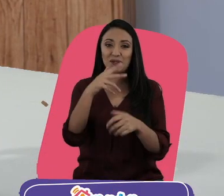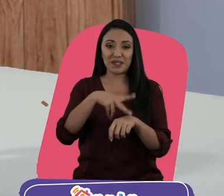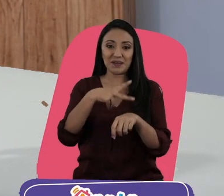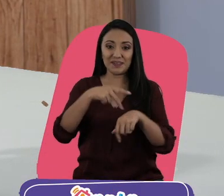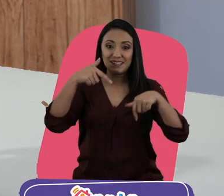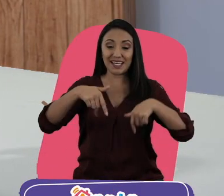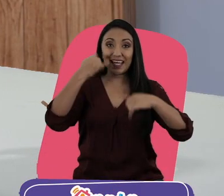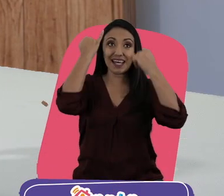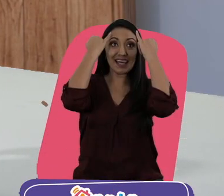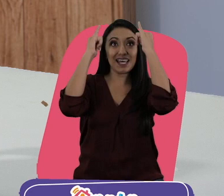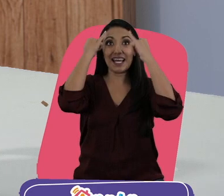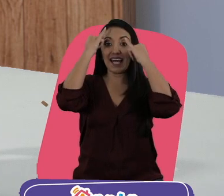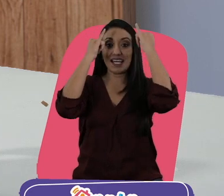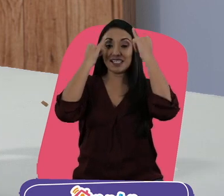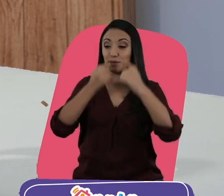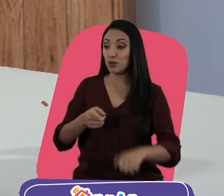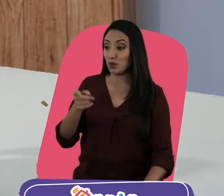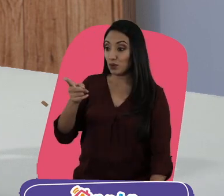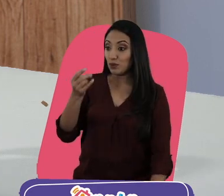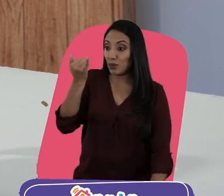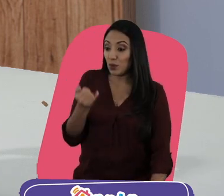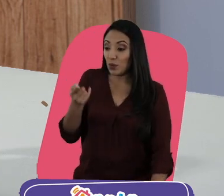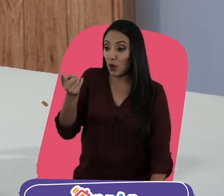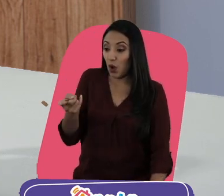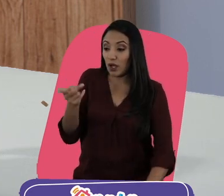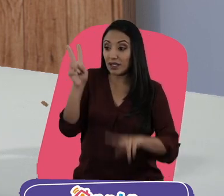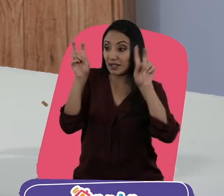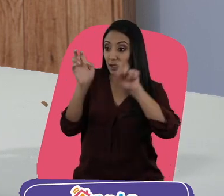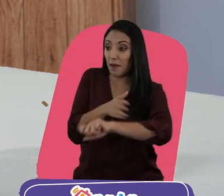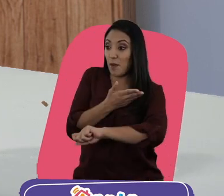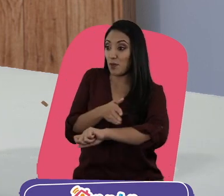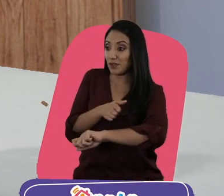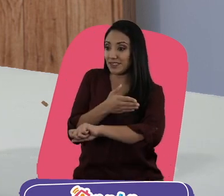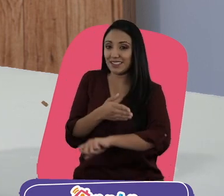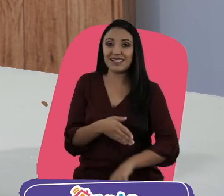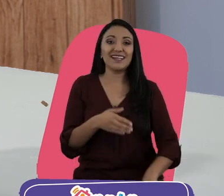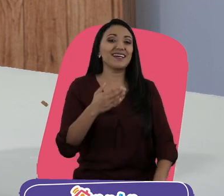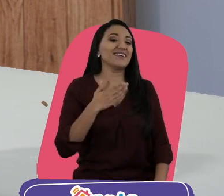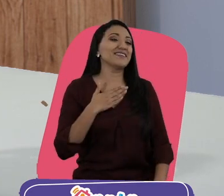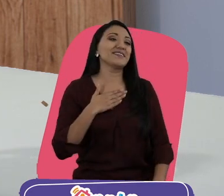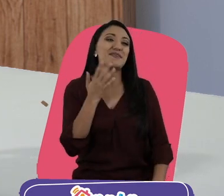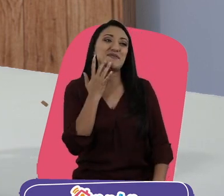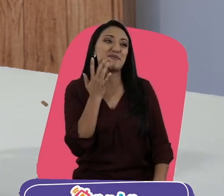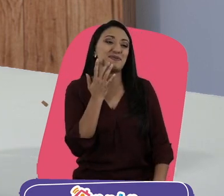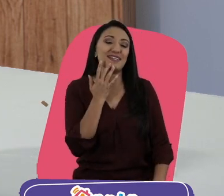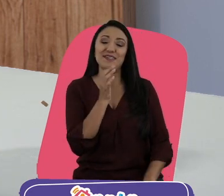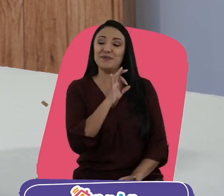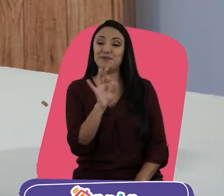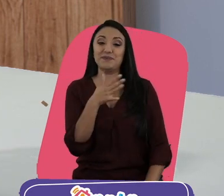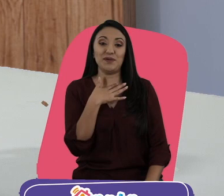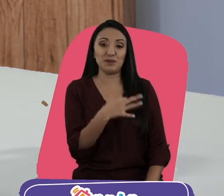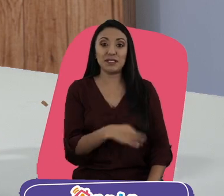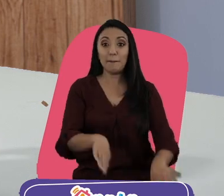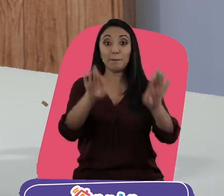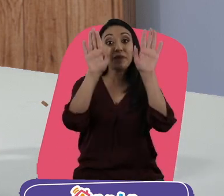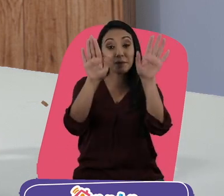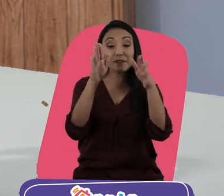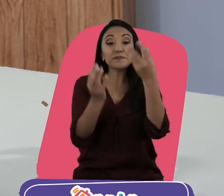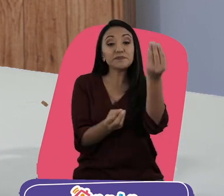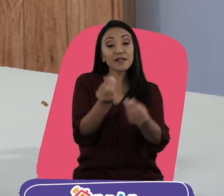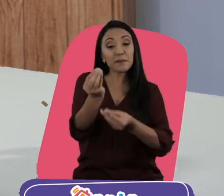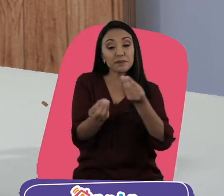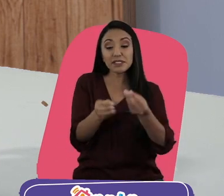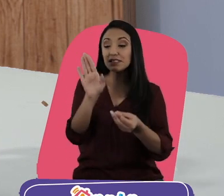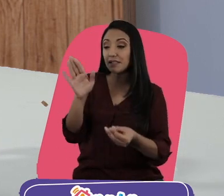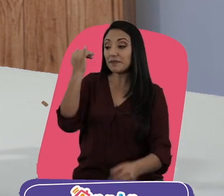Estamos nuevamente en nuestro espacio creativo. Santi, el día de hoy dedicado a la música. Ah, mi espacio favorito, me encanta cómo se puede dar cuenta, ¿no? Vamos